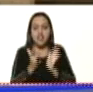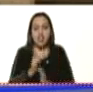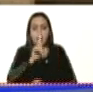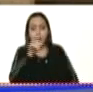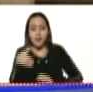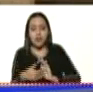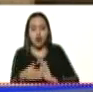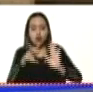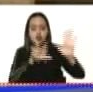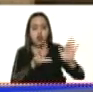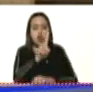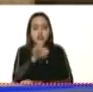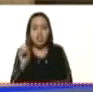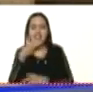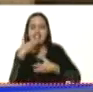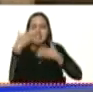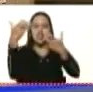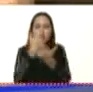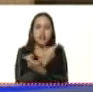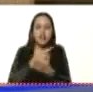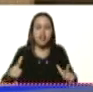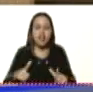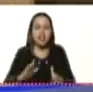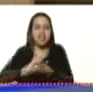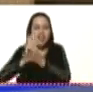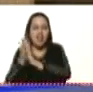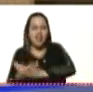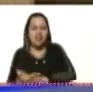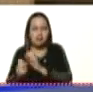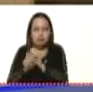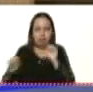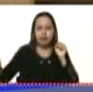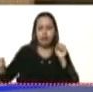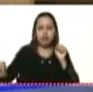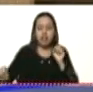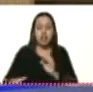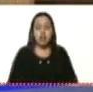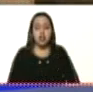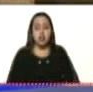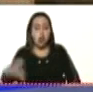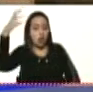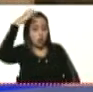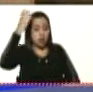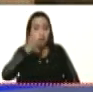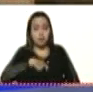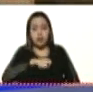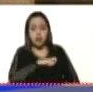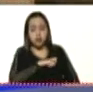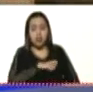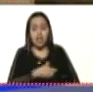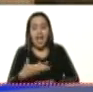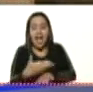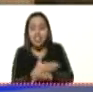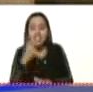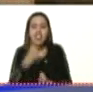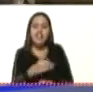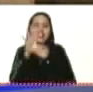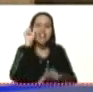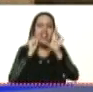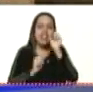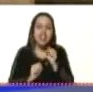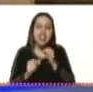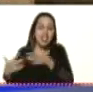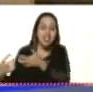grito de libertad y la ruptura con la corona española sin entender las luchas de